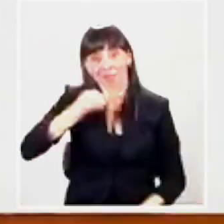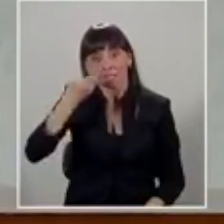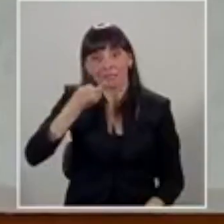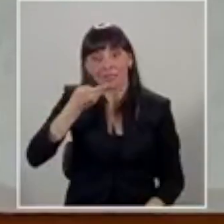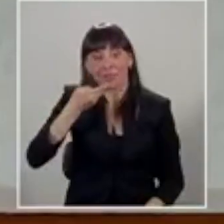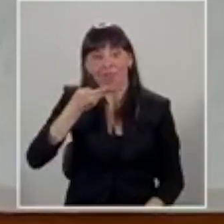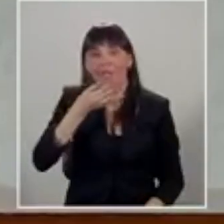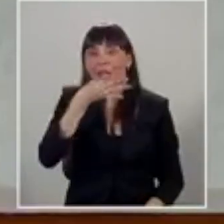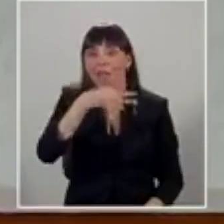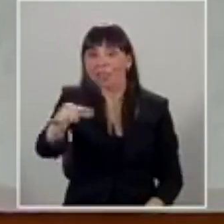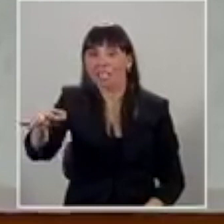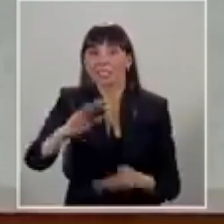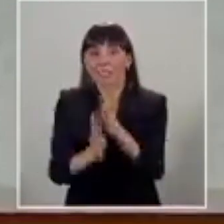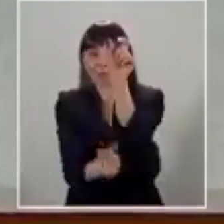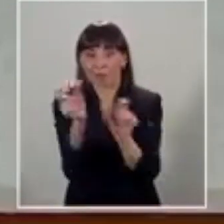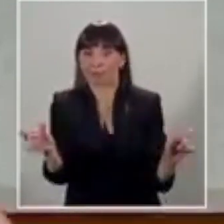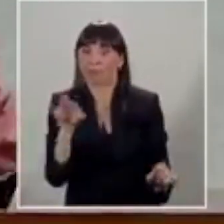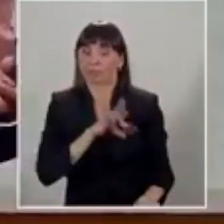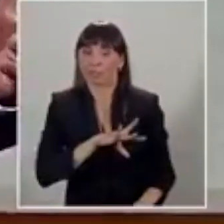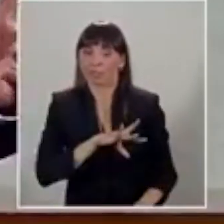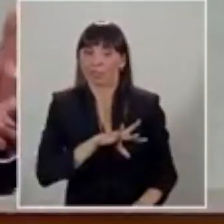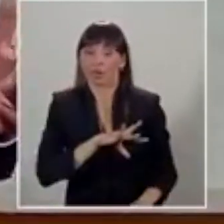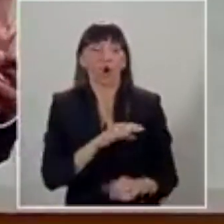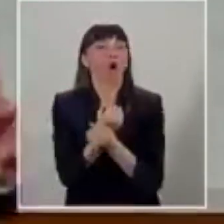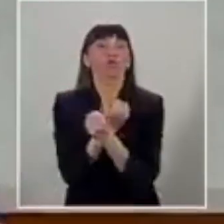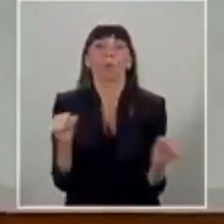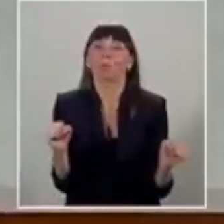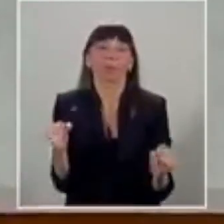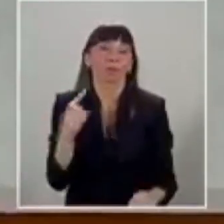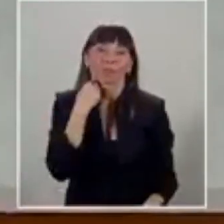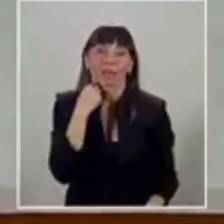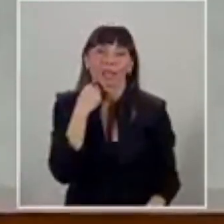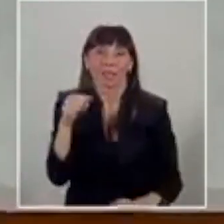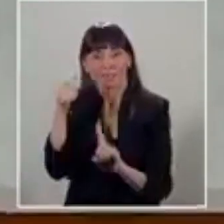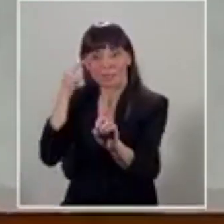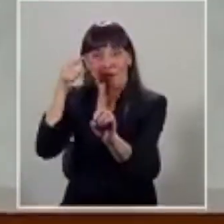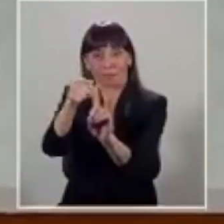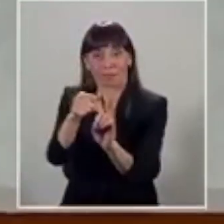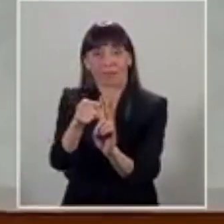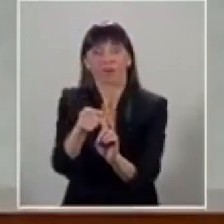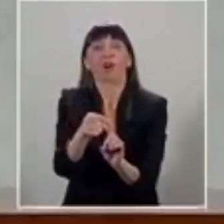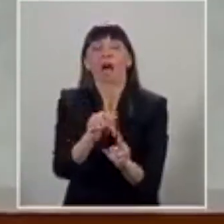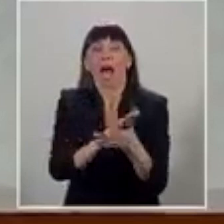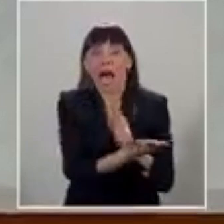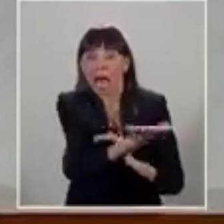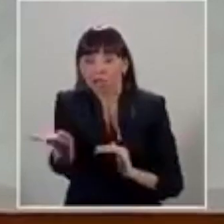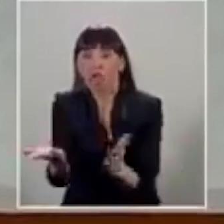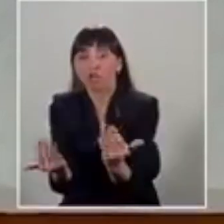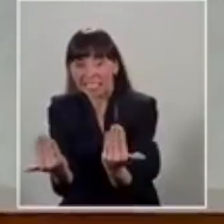Penal, diciéndole a todos mis compatriotas, no podemos fallar en esta misión. Los necesitamos a